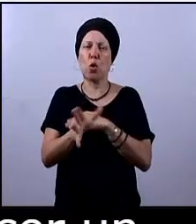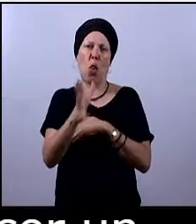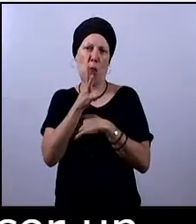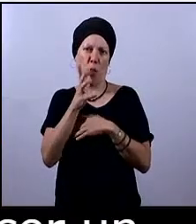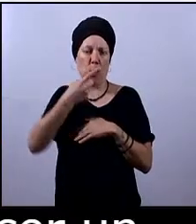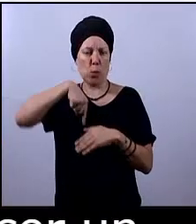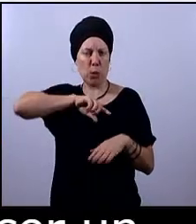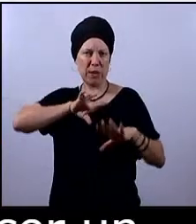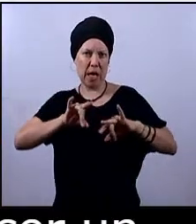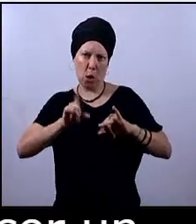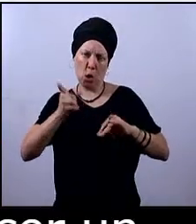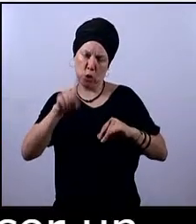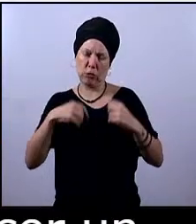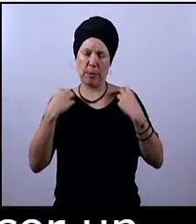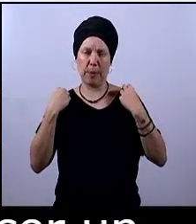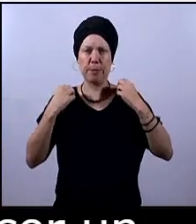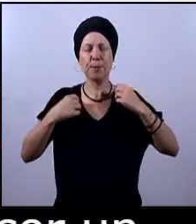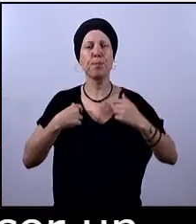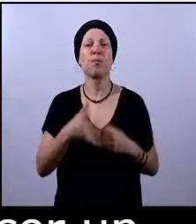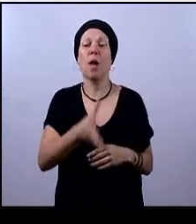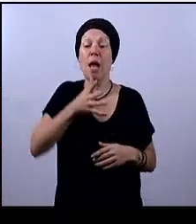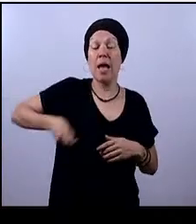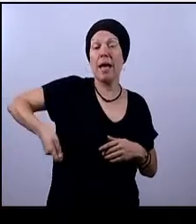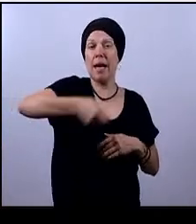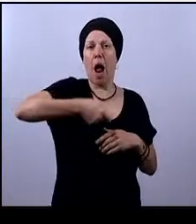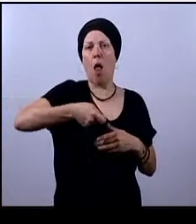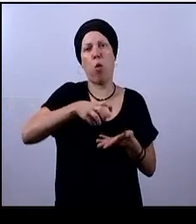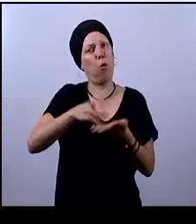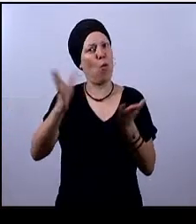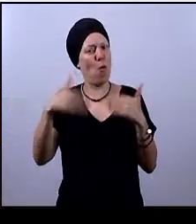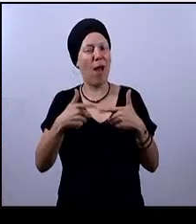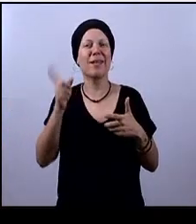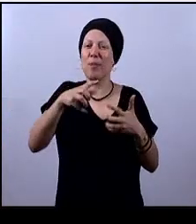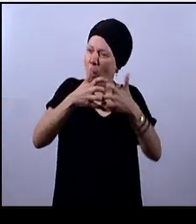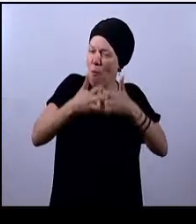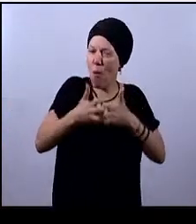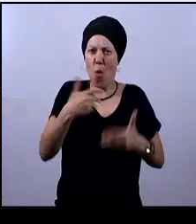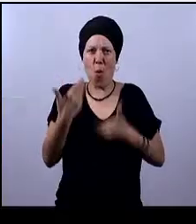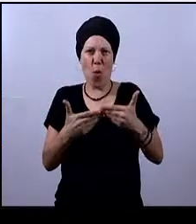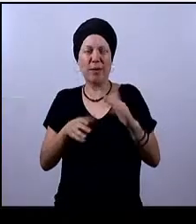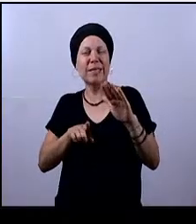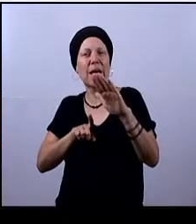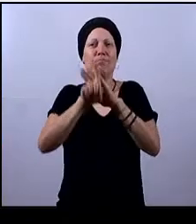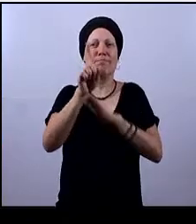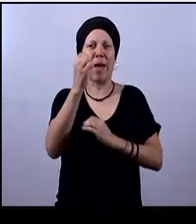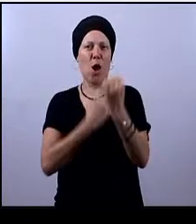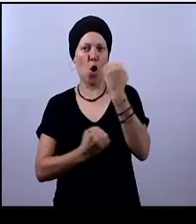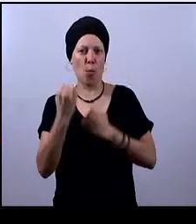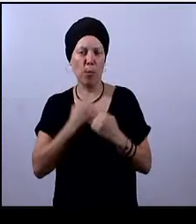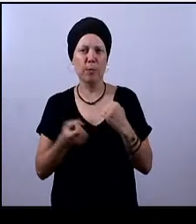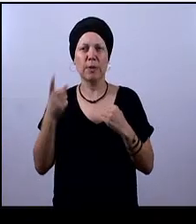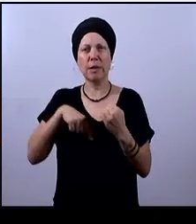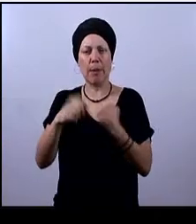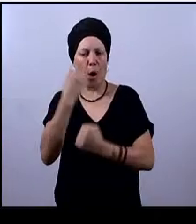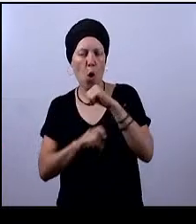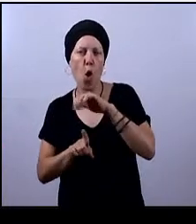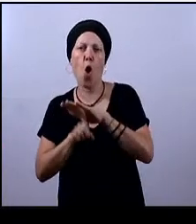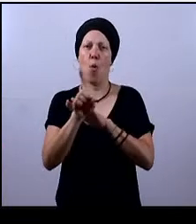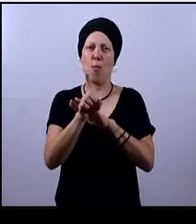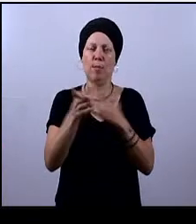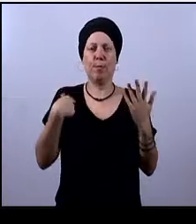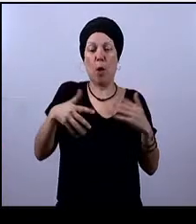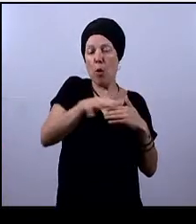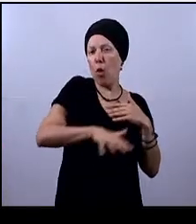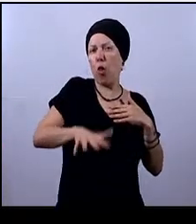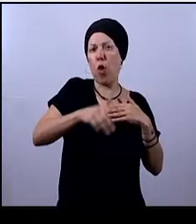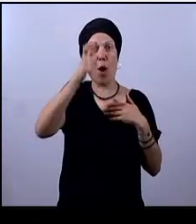de nuestra región. El regadío, sin duda, es un motor también de crecimiento económico, de desarrollo económico de las